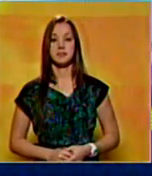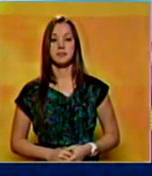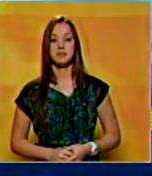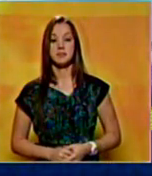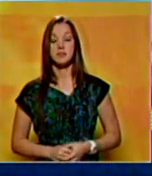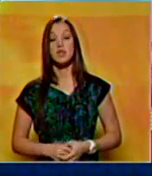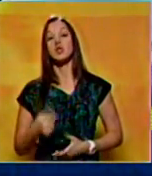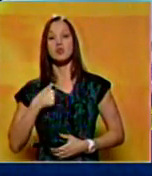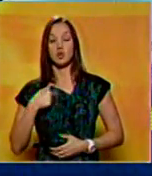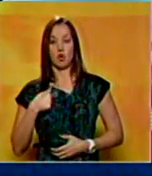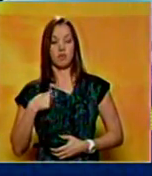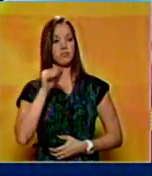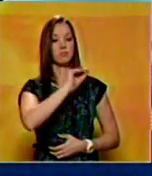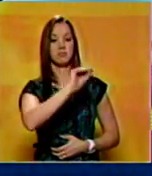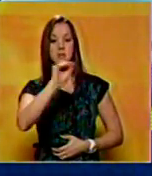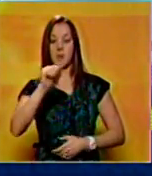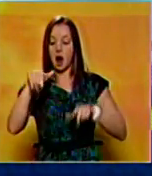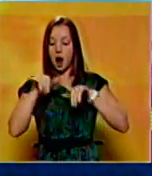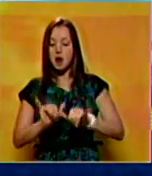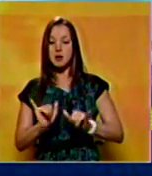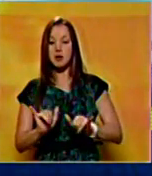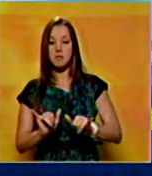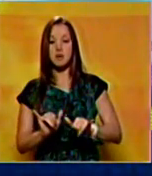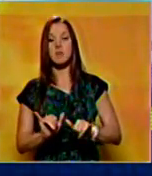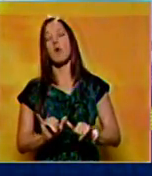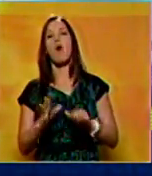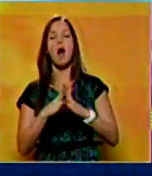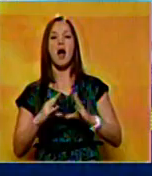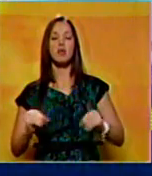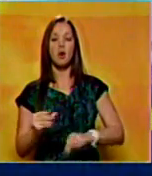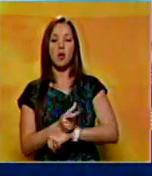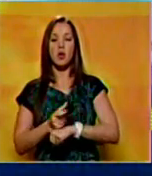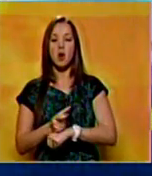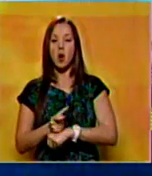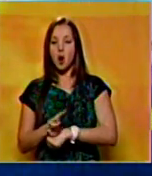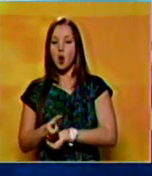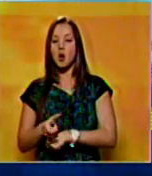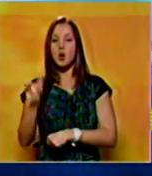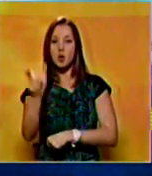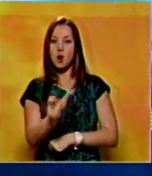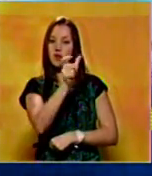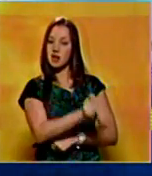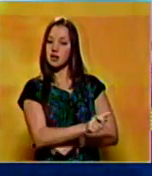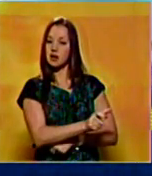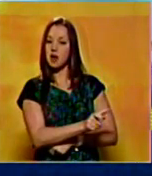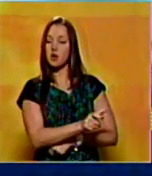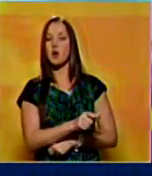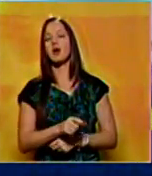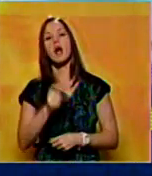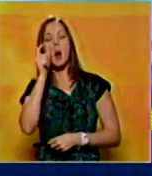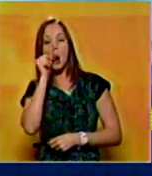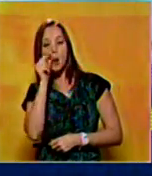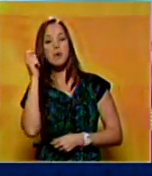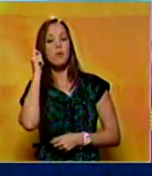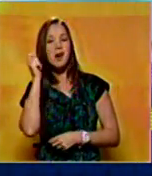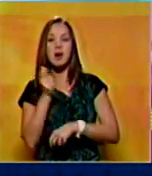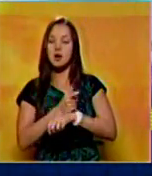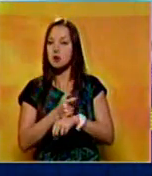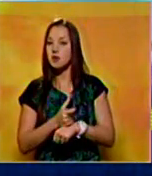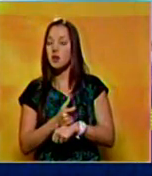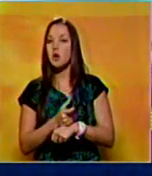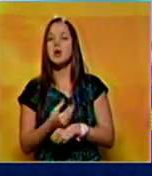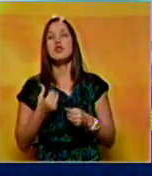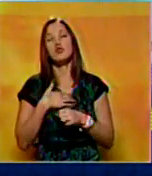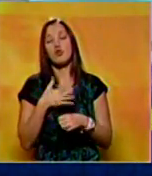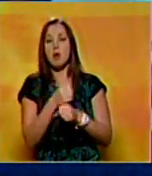He convocado aquí a este mismo salón en Ayacucho a todos los gobernadores y gobernadoras del país, a todos, espero que vengan